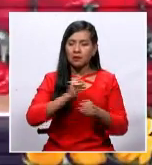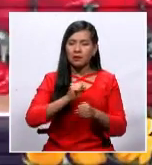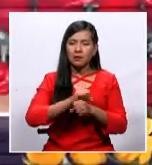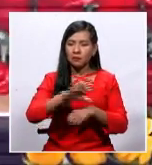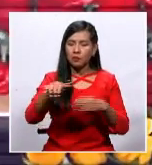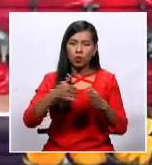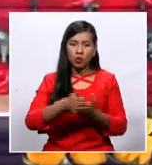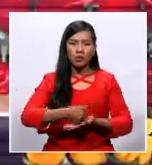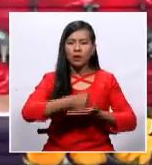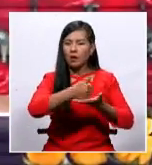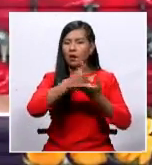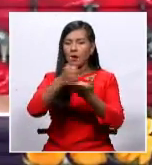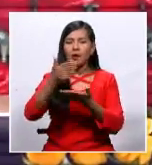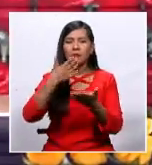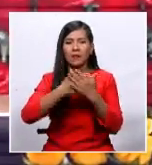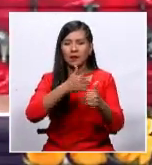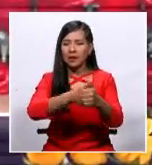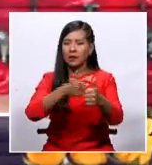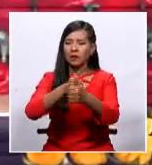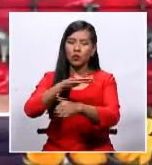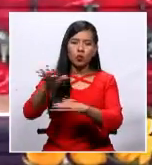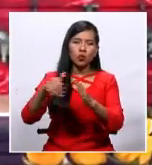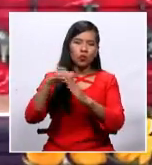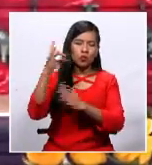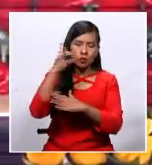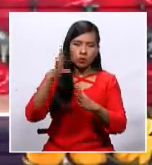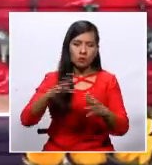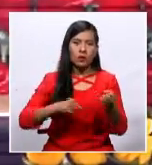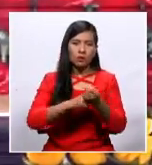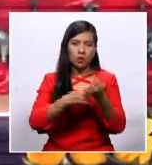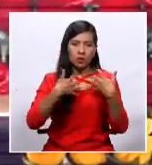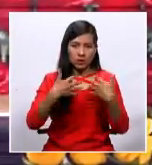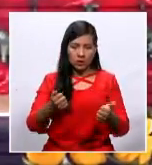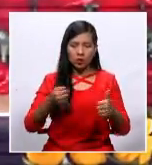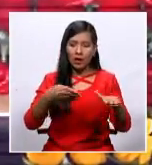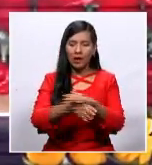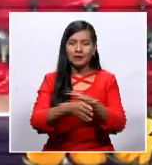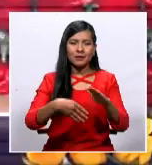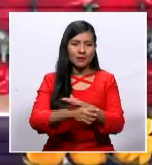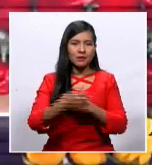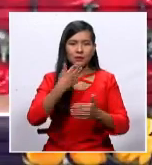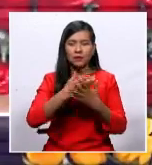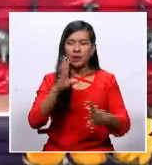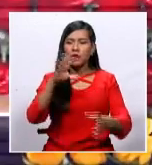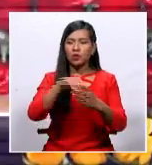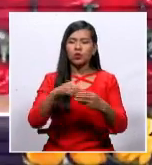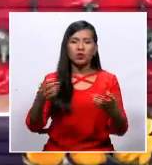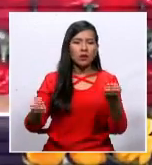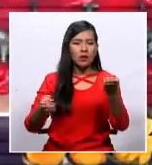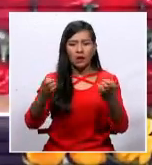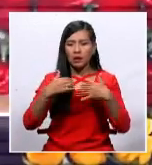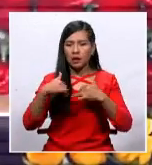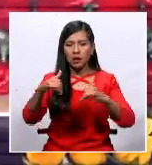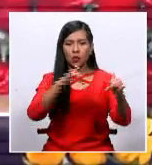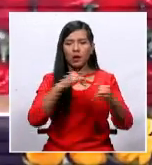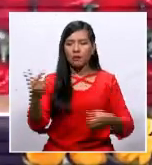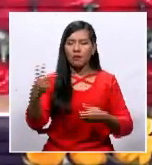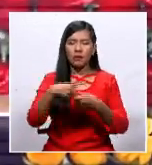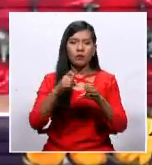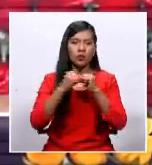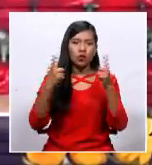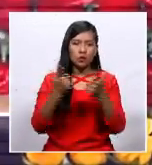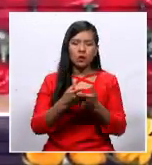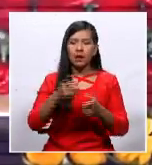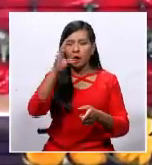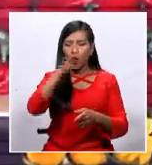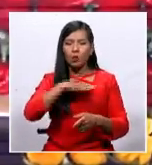orientadas a dar a cada una de las bolivianas y bolivianos. El acceso a la salud con inclusión, equidad, participación social con equidad de